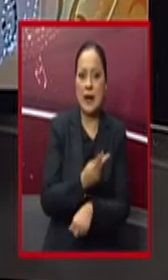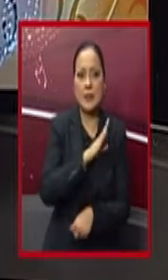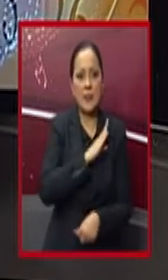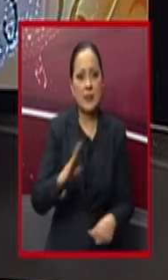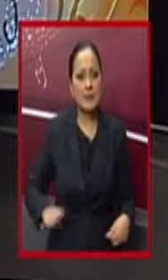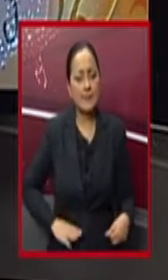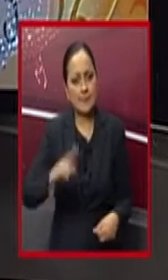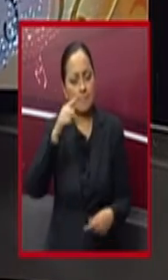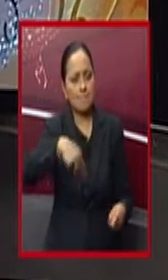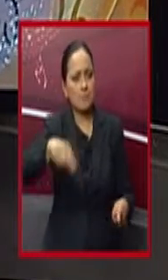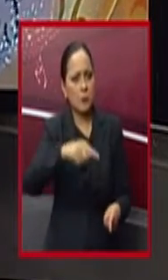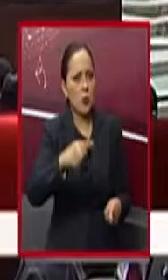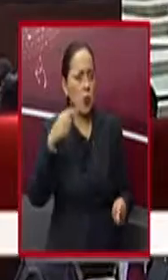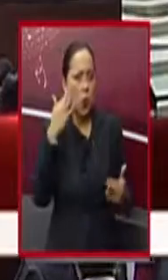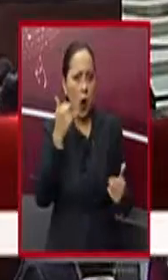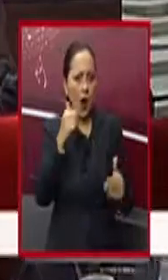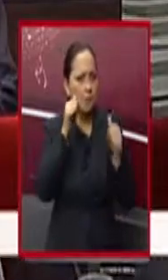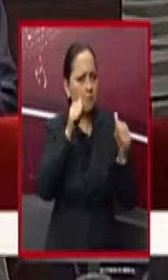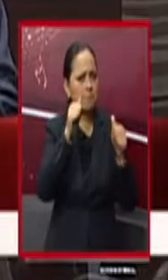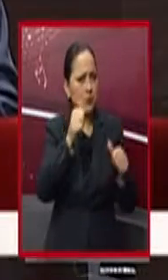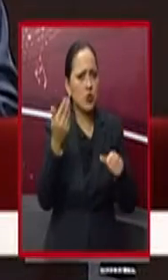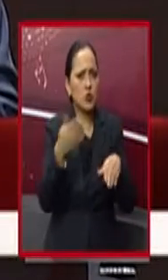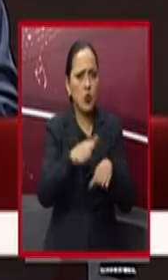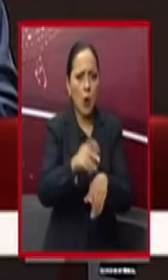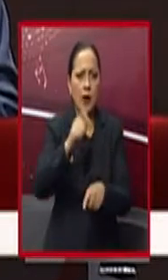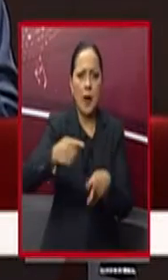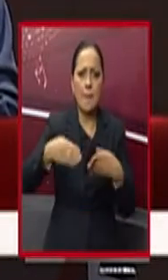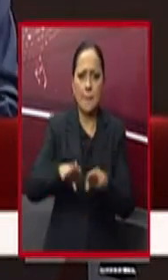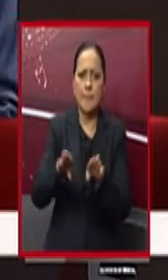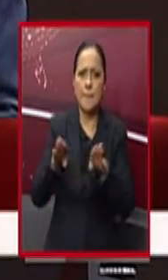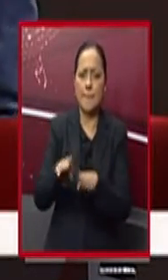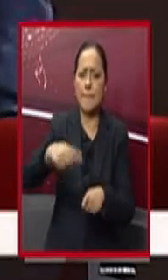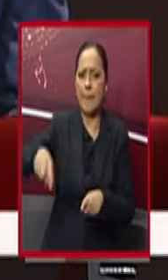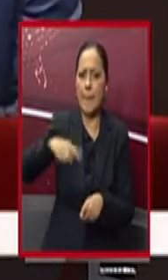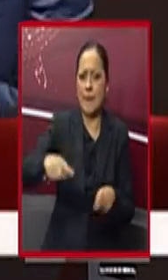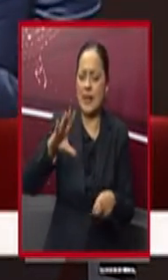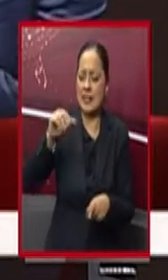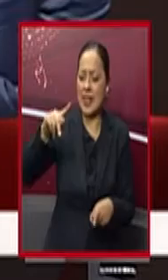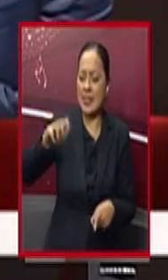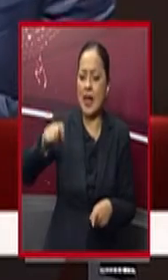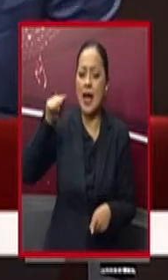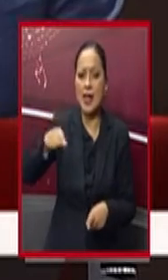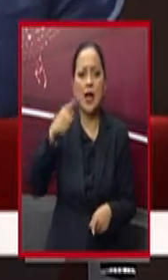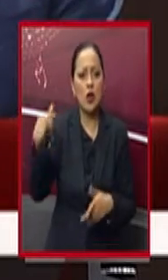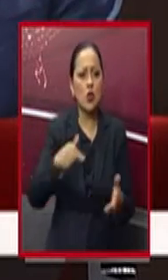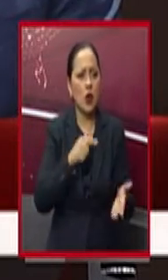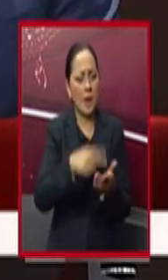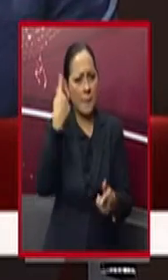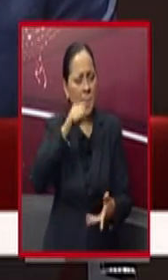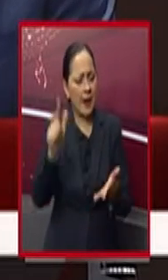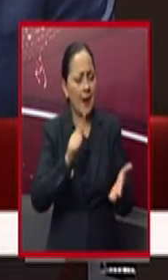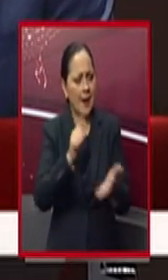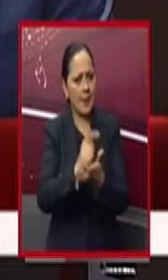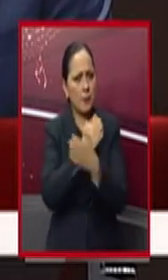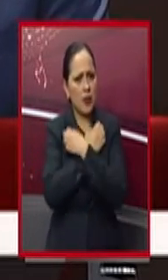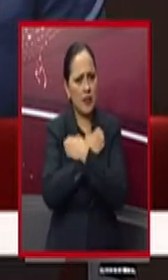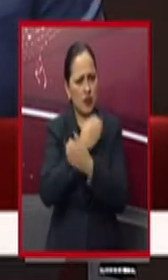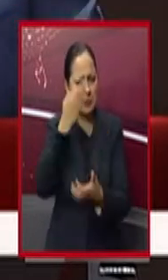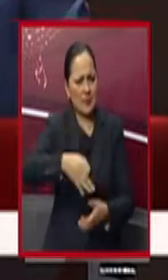que se inconformaron por sus pérdidas económicas ante bloqueos realizados por la disidencia magisterial en contra de la reforma educativa.